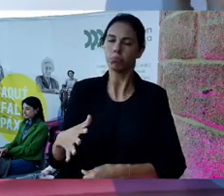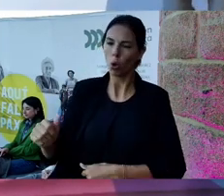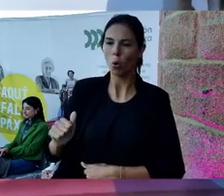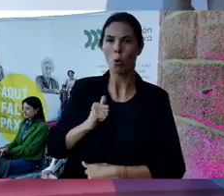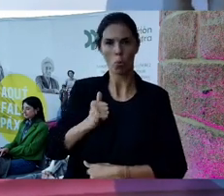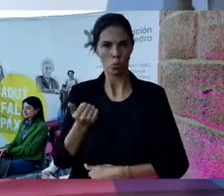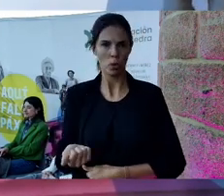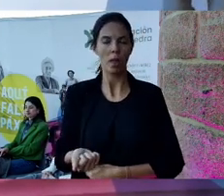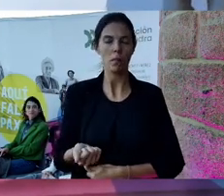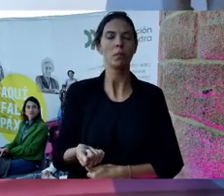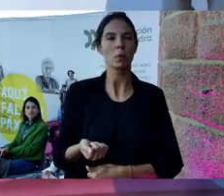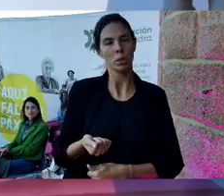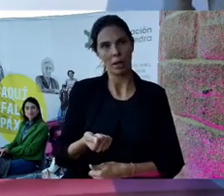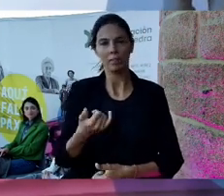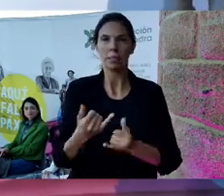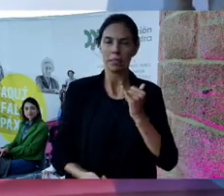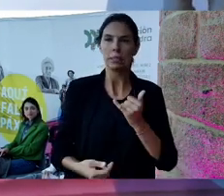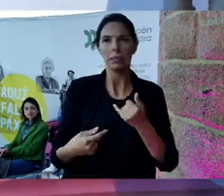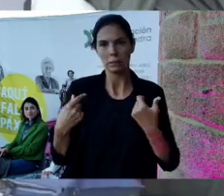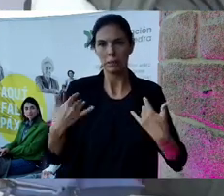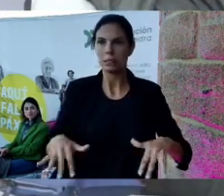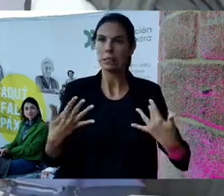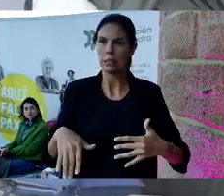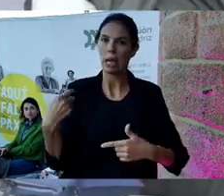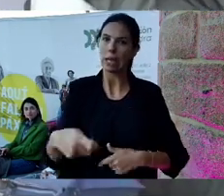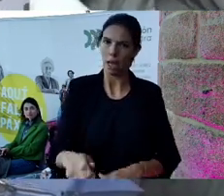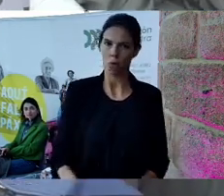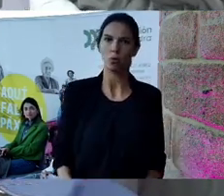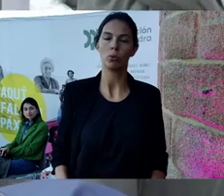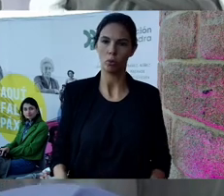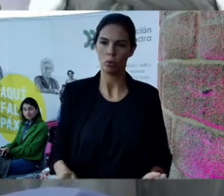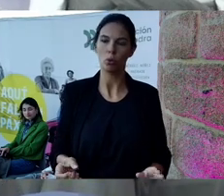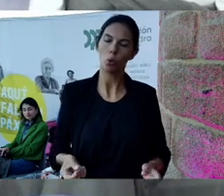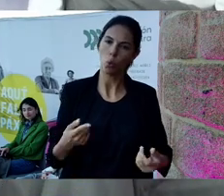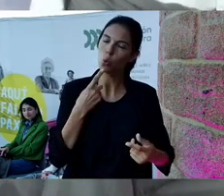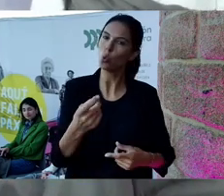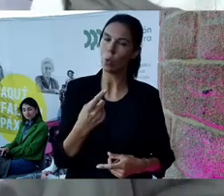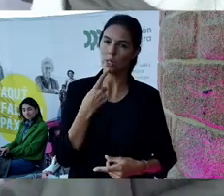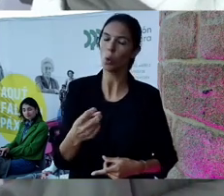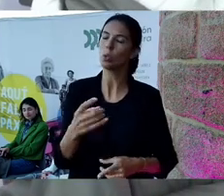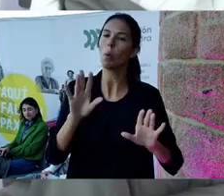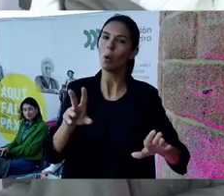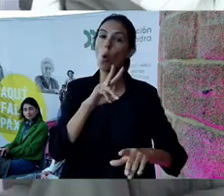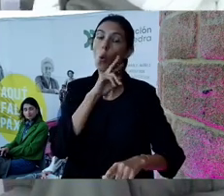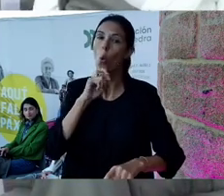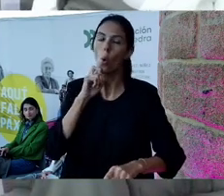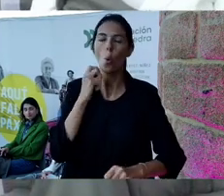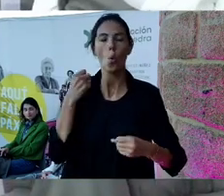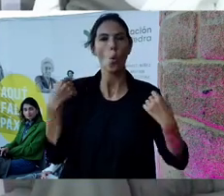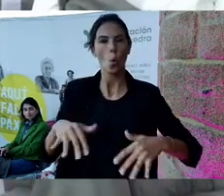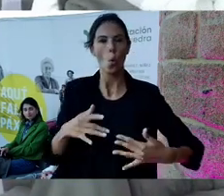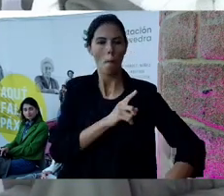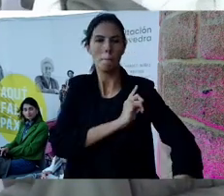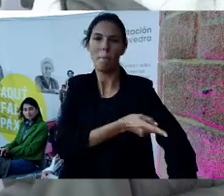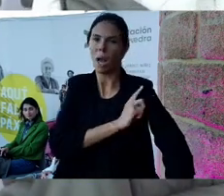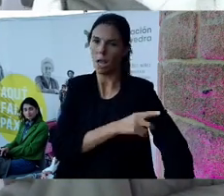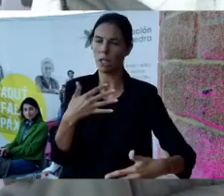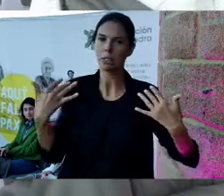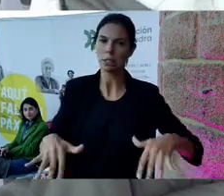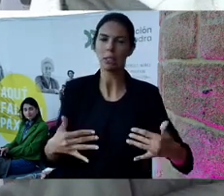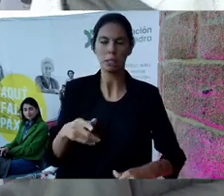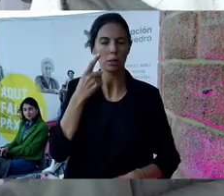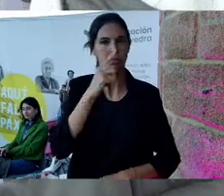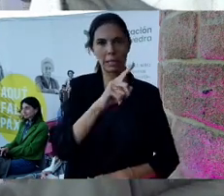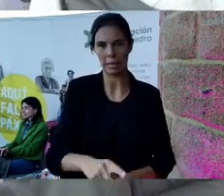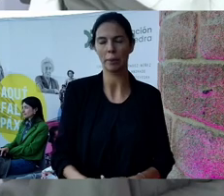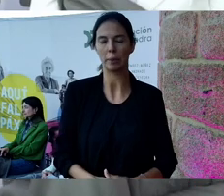a abrazar esa oportunidad y ejercerla, con un precio, con un coste altísimo, pero tuvo... Oh, tuvo un valor que a mí me produce